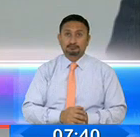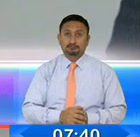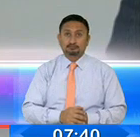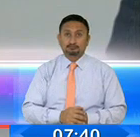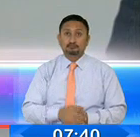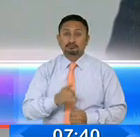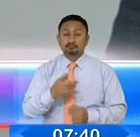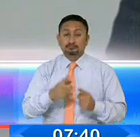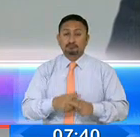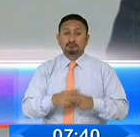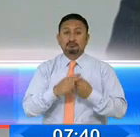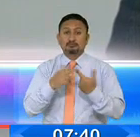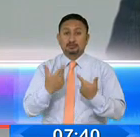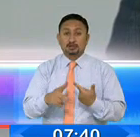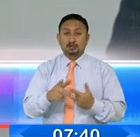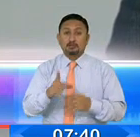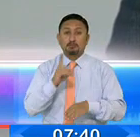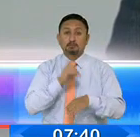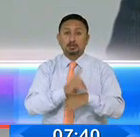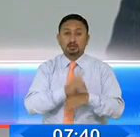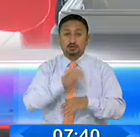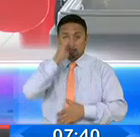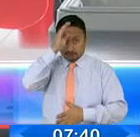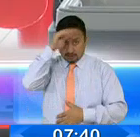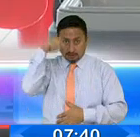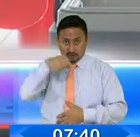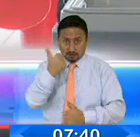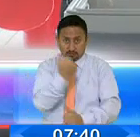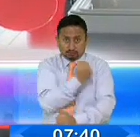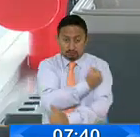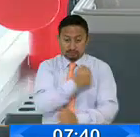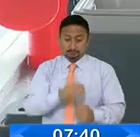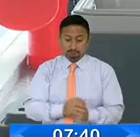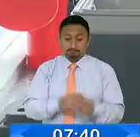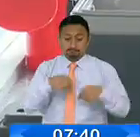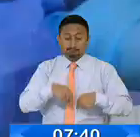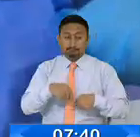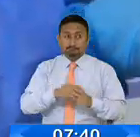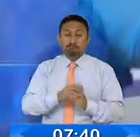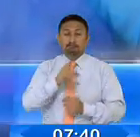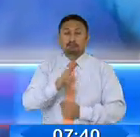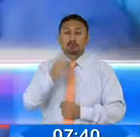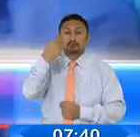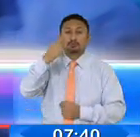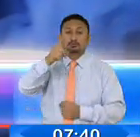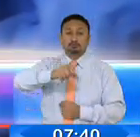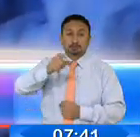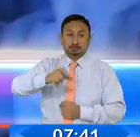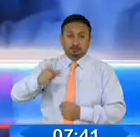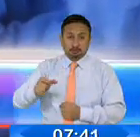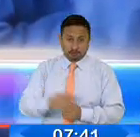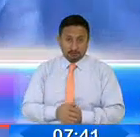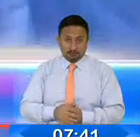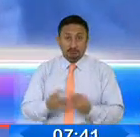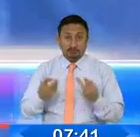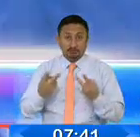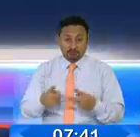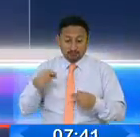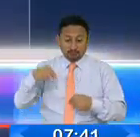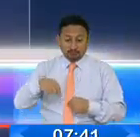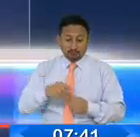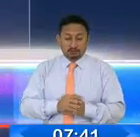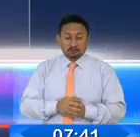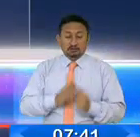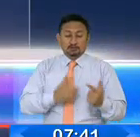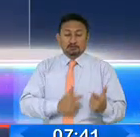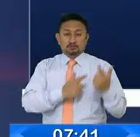empezar a vacunar a los médicos de los hospitales. Esta fase cubrirá alrededor de 2 millones de personas, en la que también están incluidos la